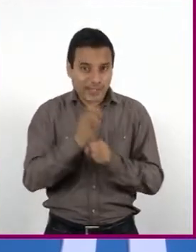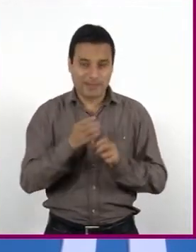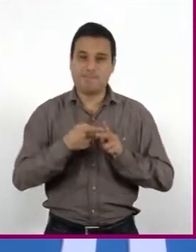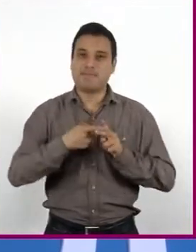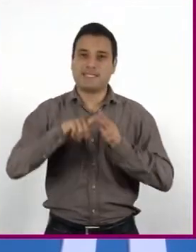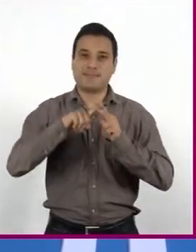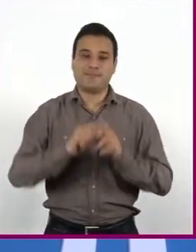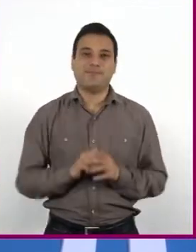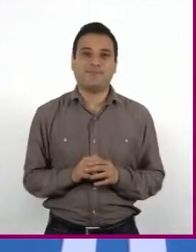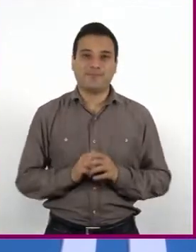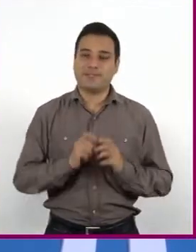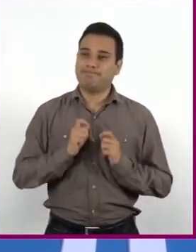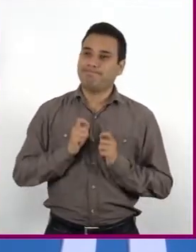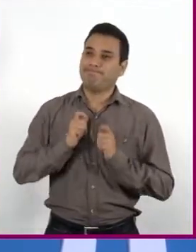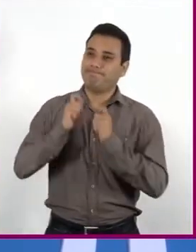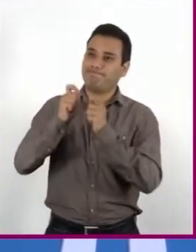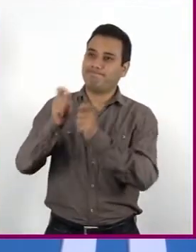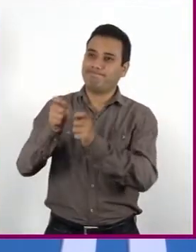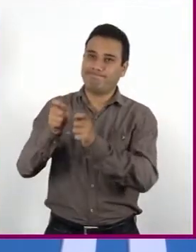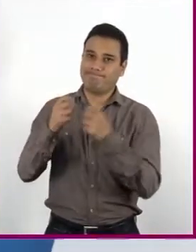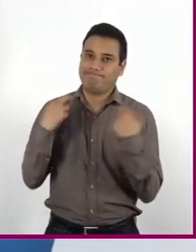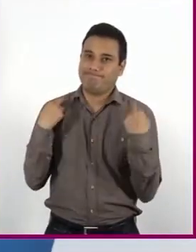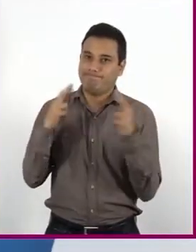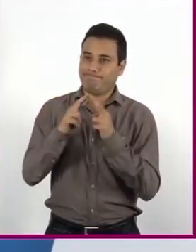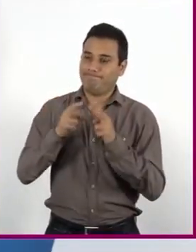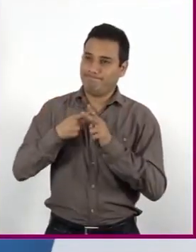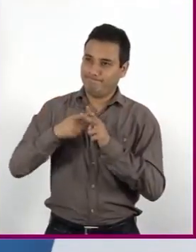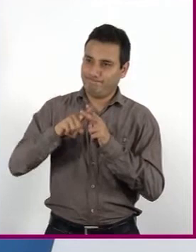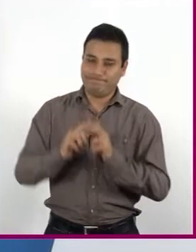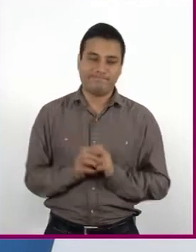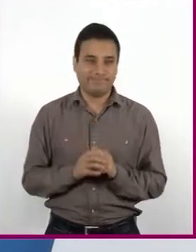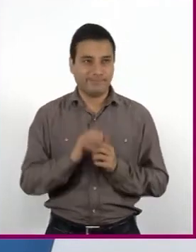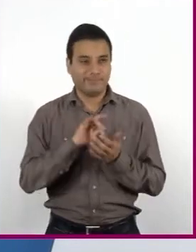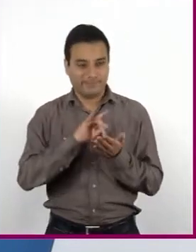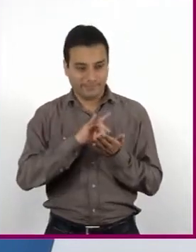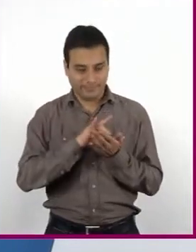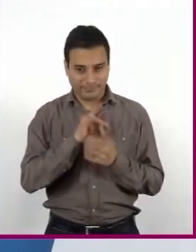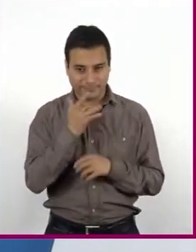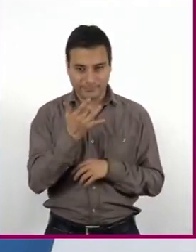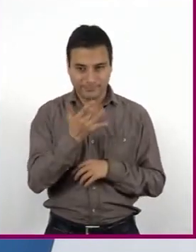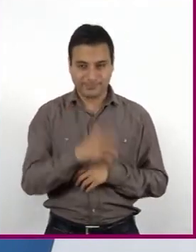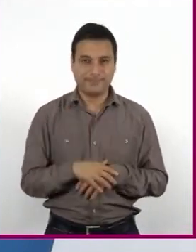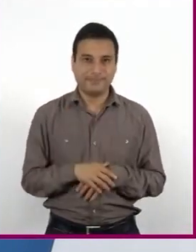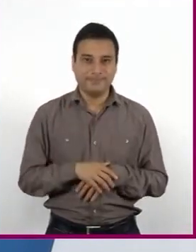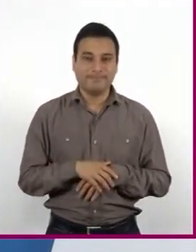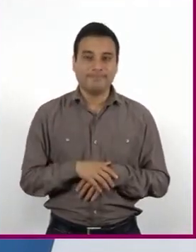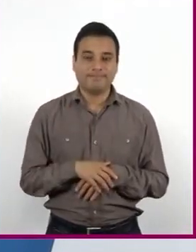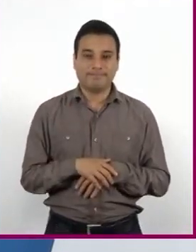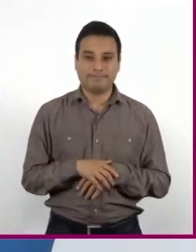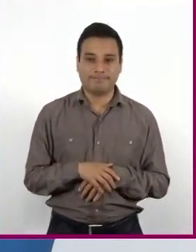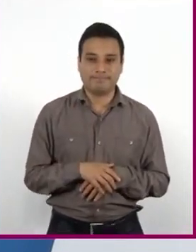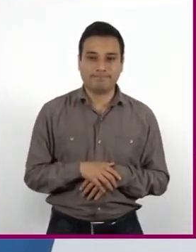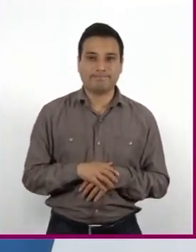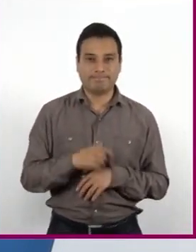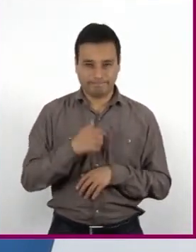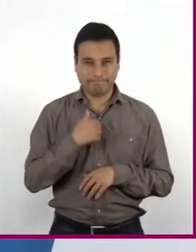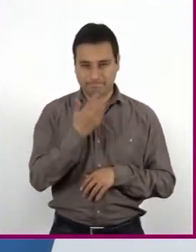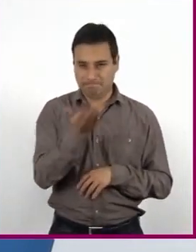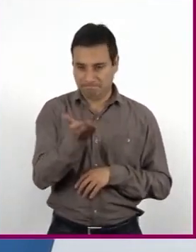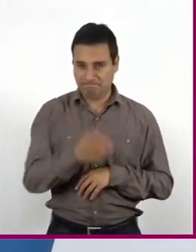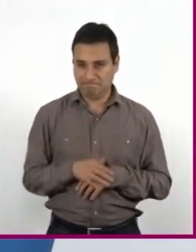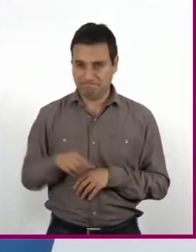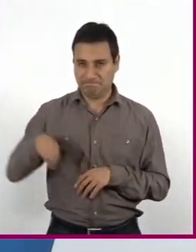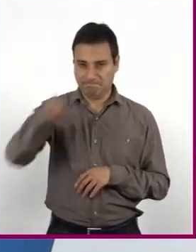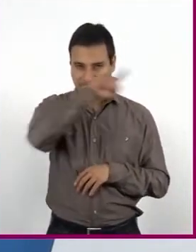comenzar. Le cedo la palabra a mi colega. Muchísimas gracias. Allá en casa, les pido que